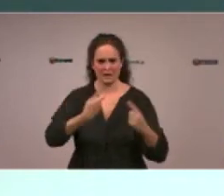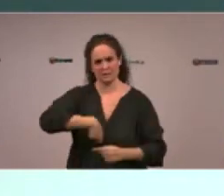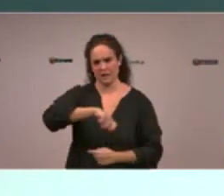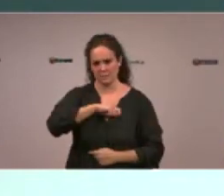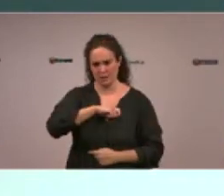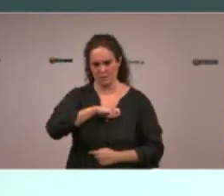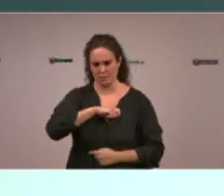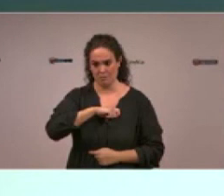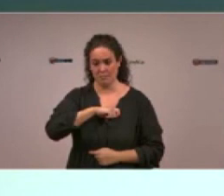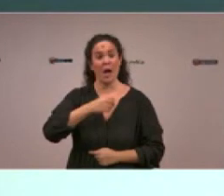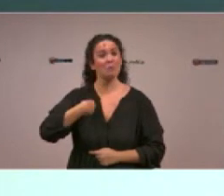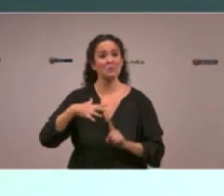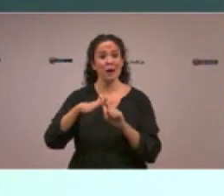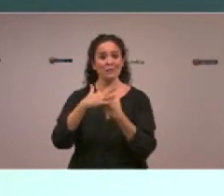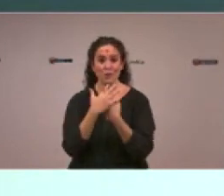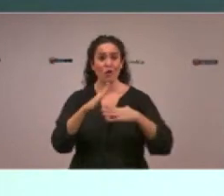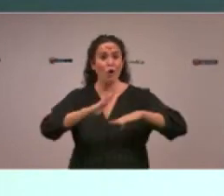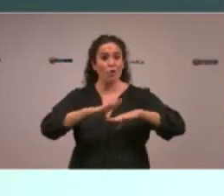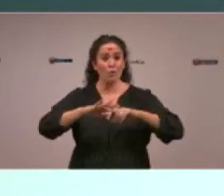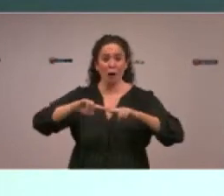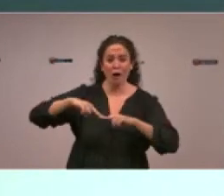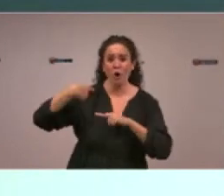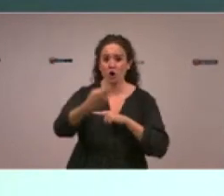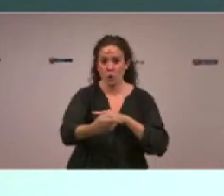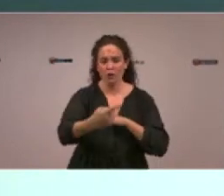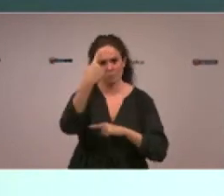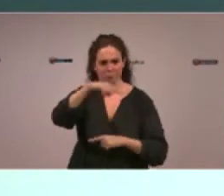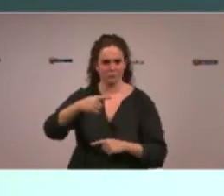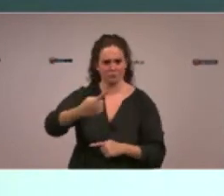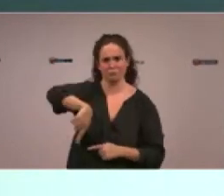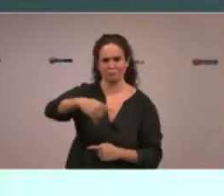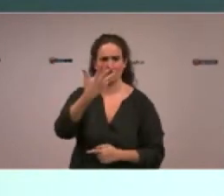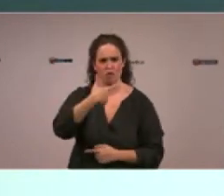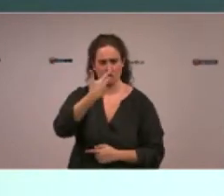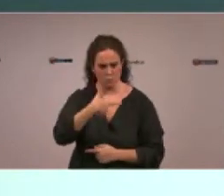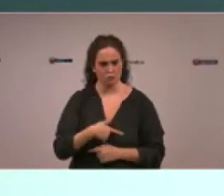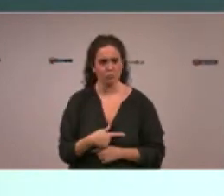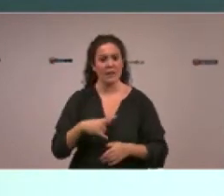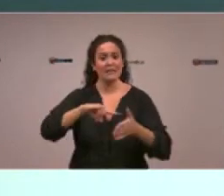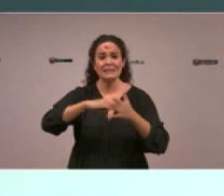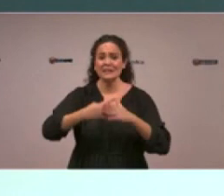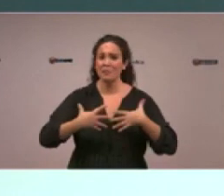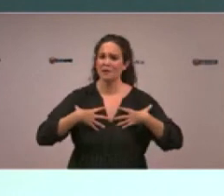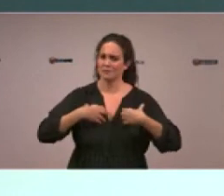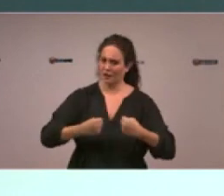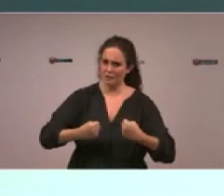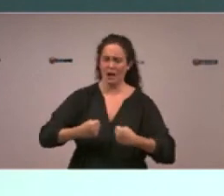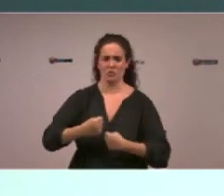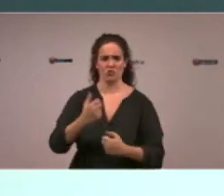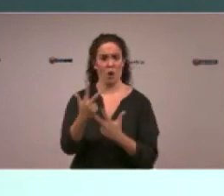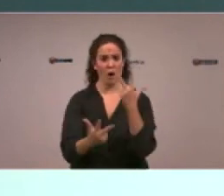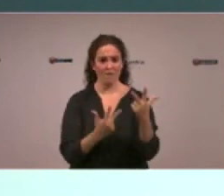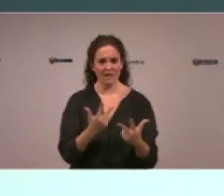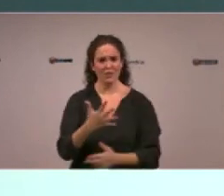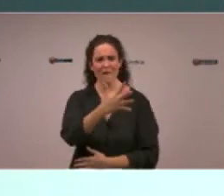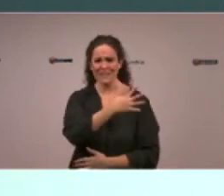las consecuencias de aquella situación. Y tanto el sistema sanitario vasco como el Gobierno vasco estamos empeñados en evitar